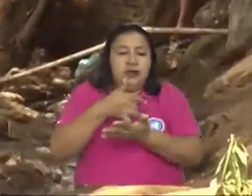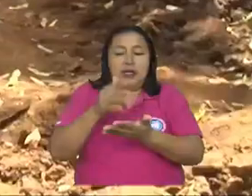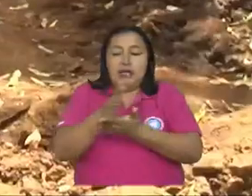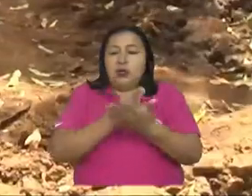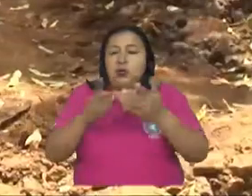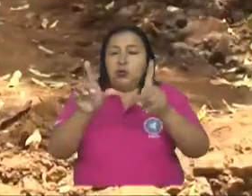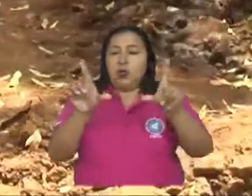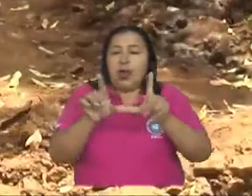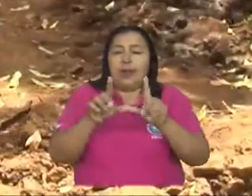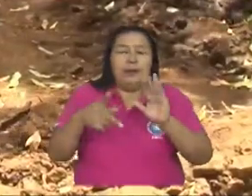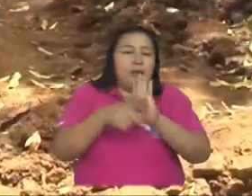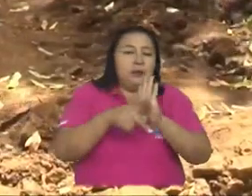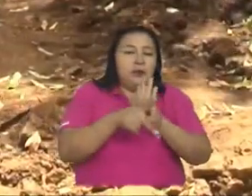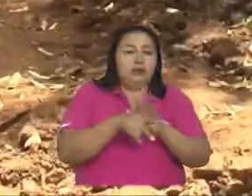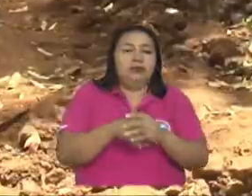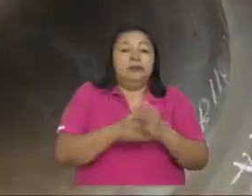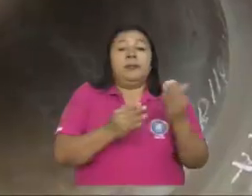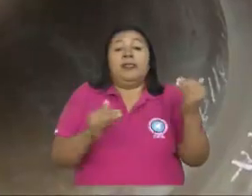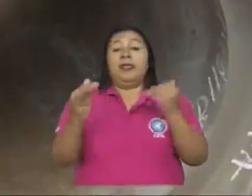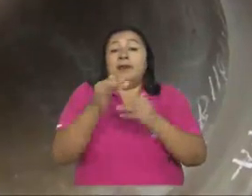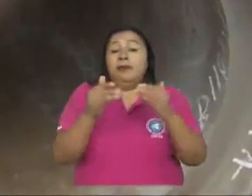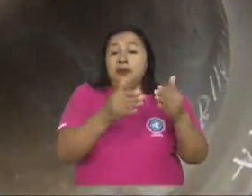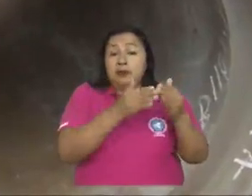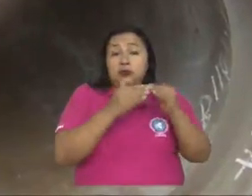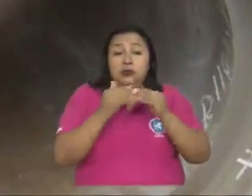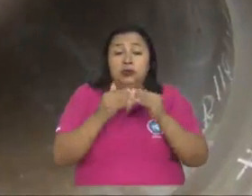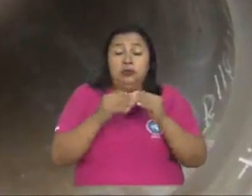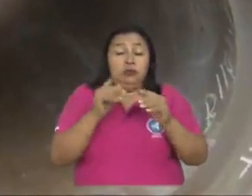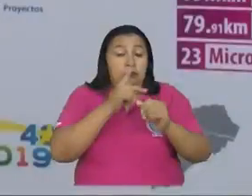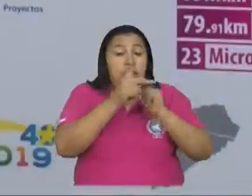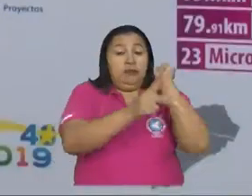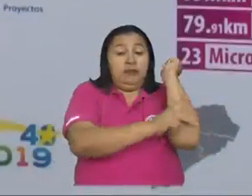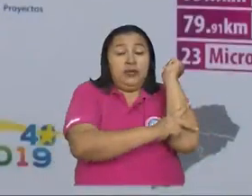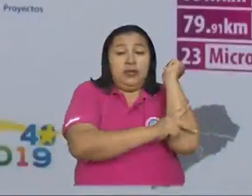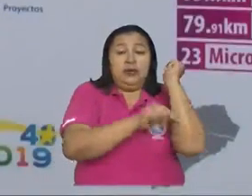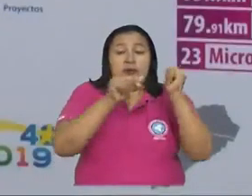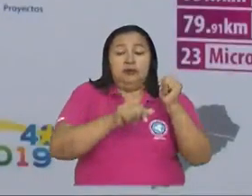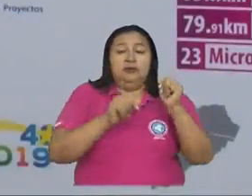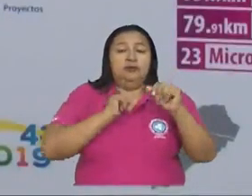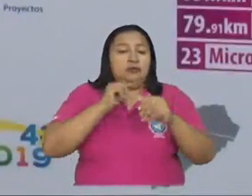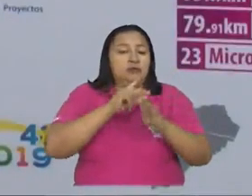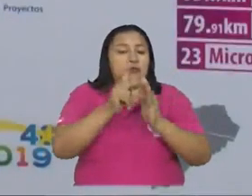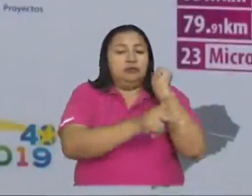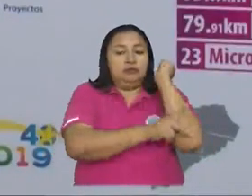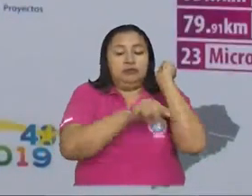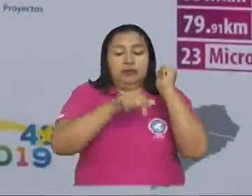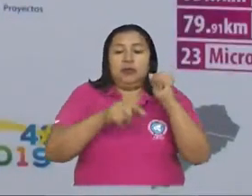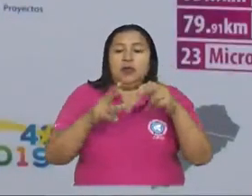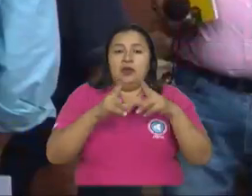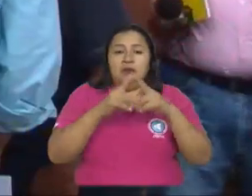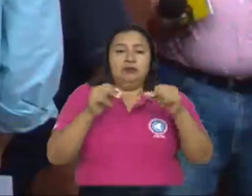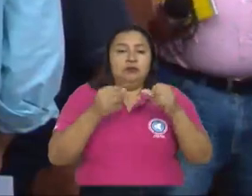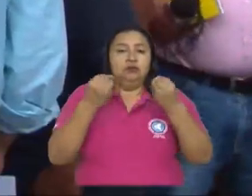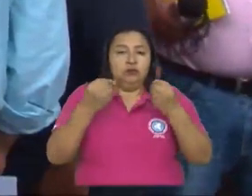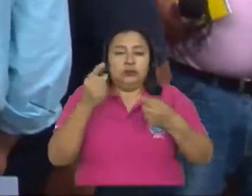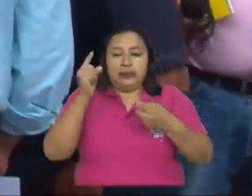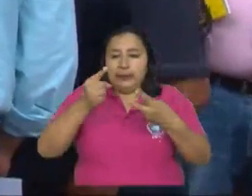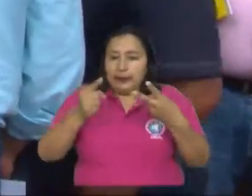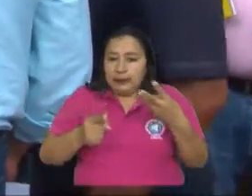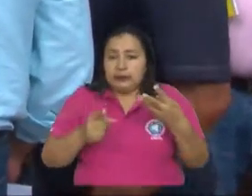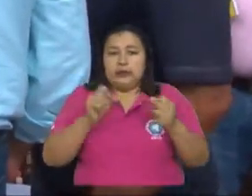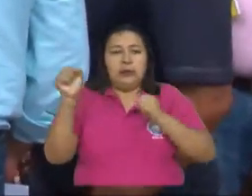críticos sobre todo. Y más en una capital en la que, en un país, pues, porque todo Nicaragua es en la realidad es Nicaragua un país multiamenaza, sin